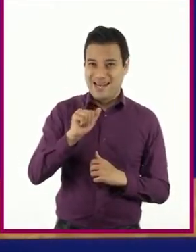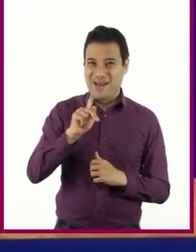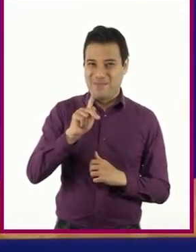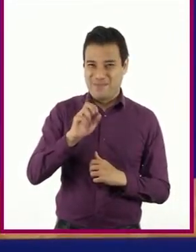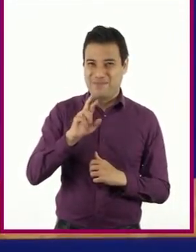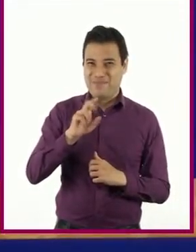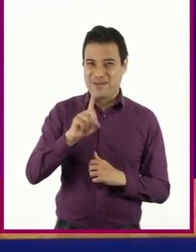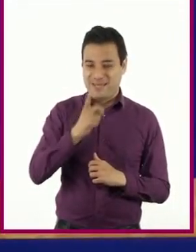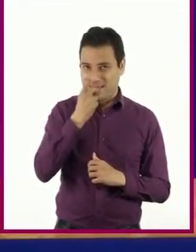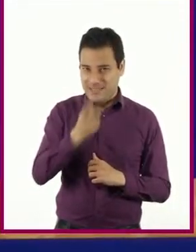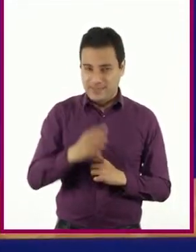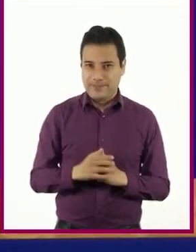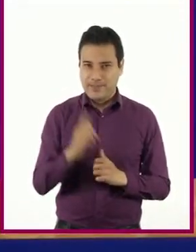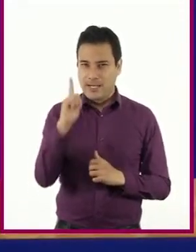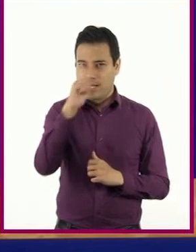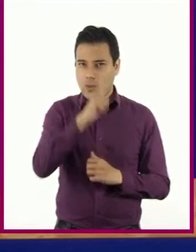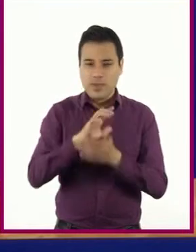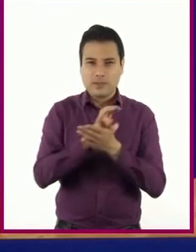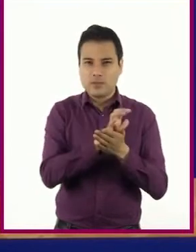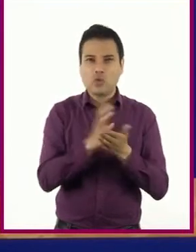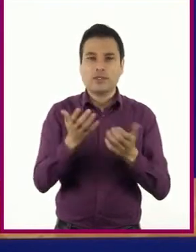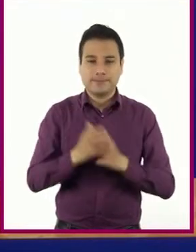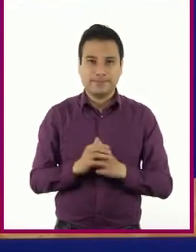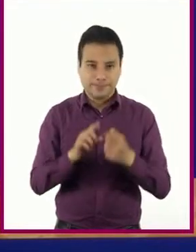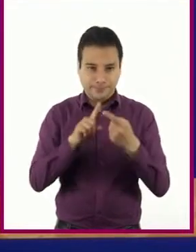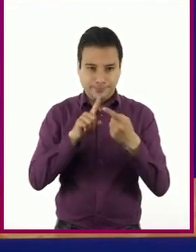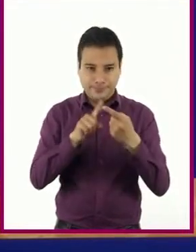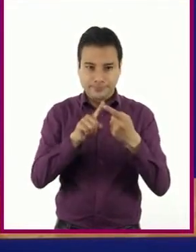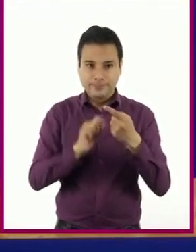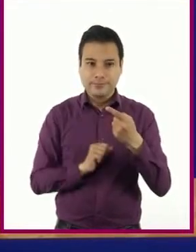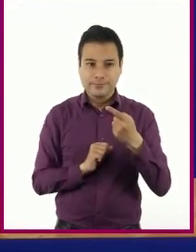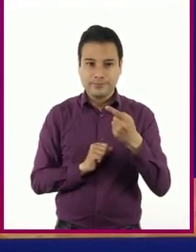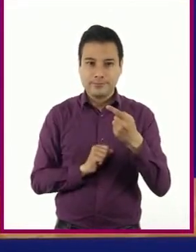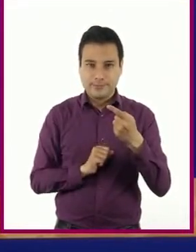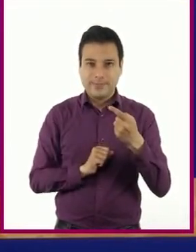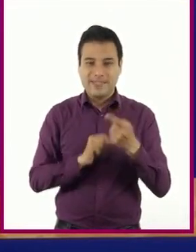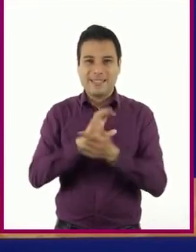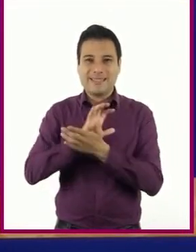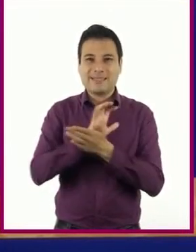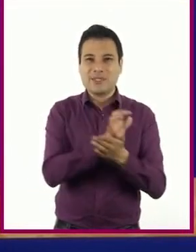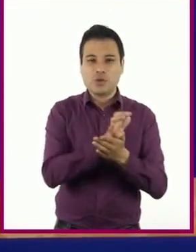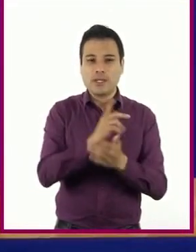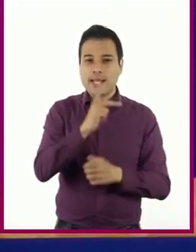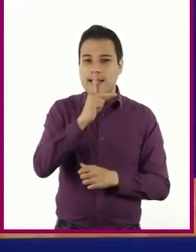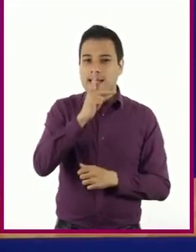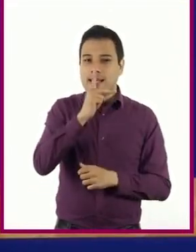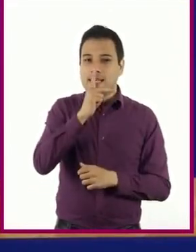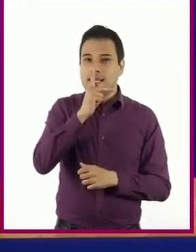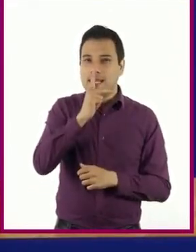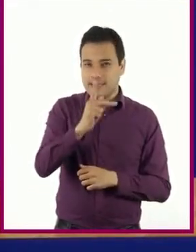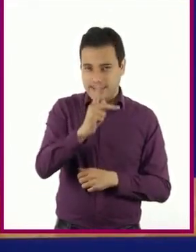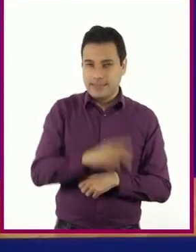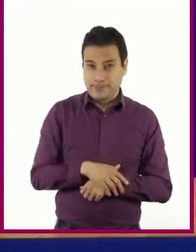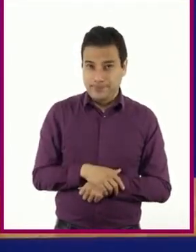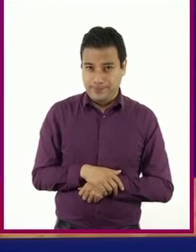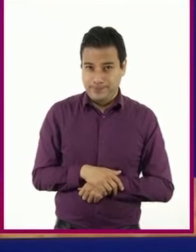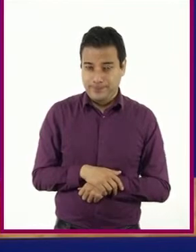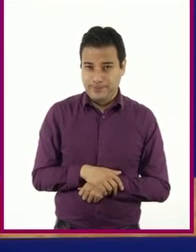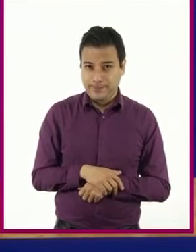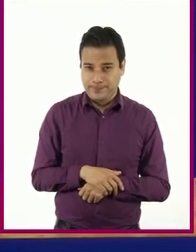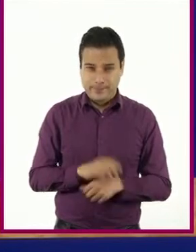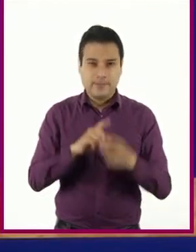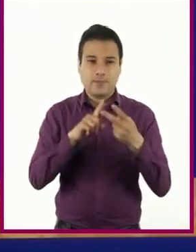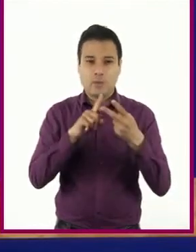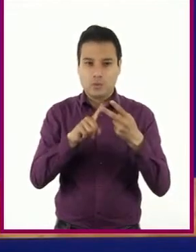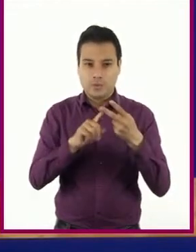da en 3 casos. Inciso A, la discriminación léxica debida a la elección de ciertos términos. Inciso